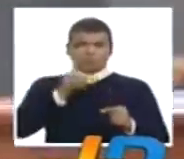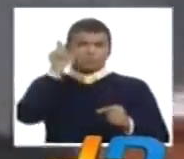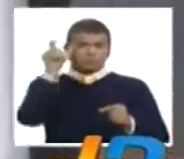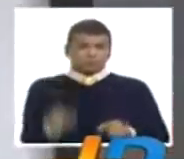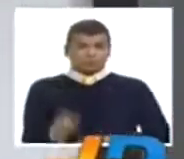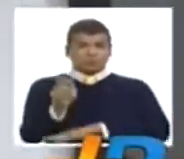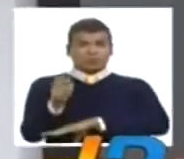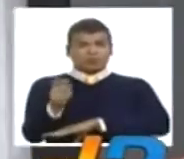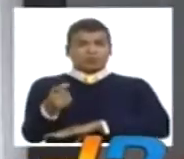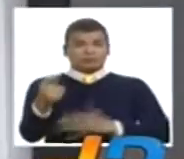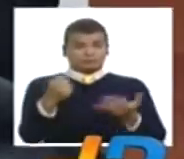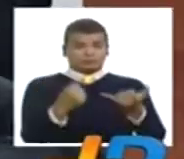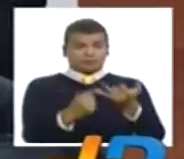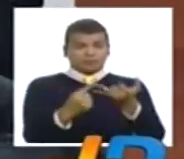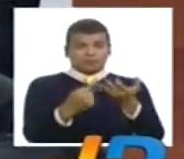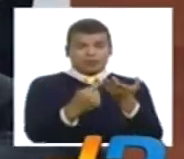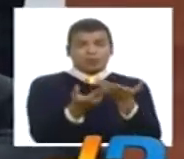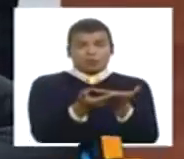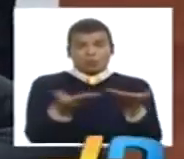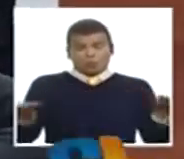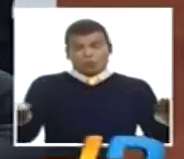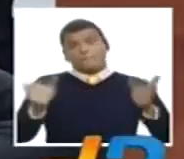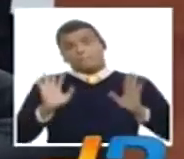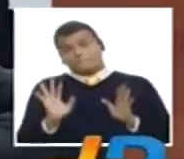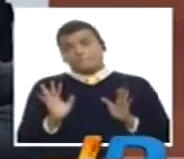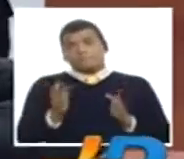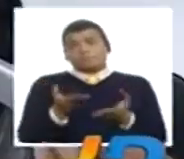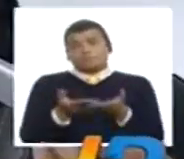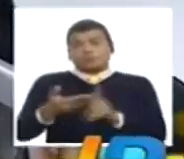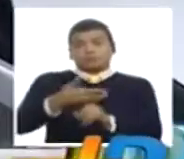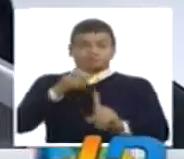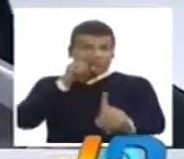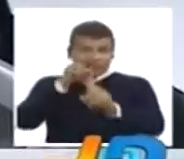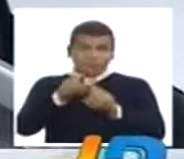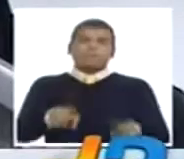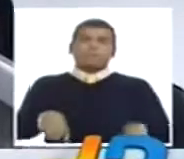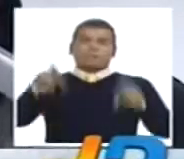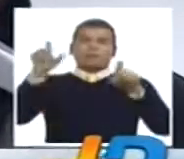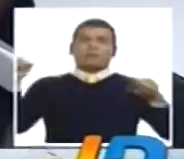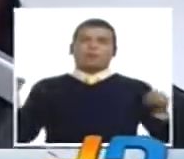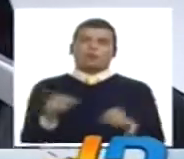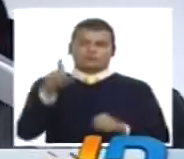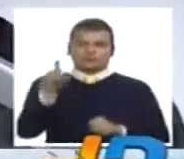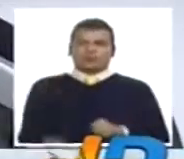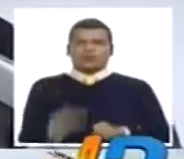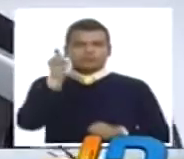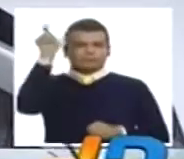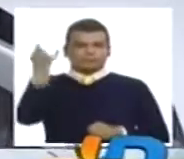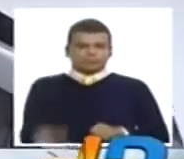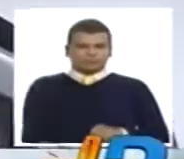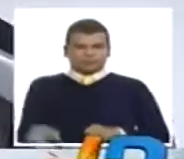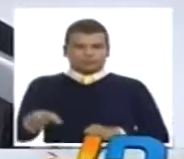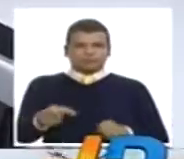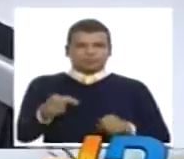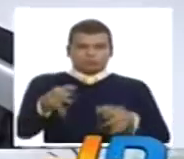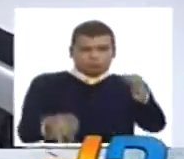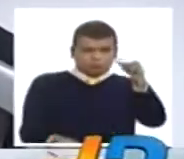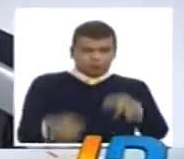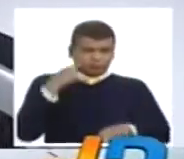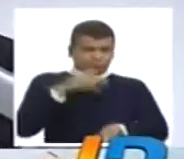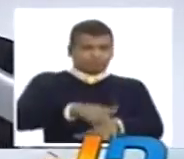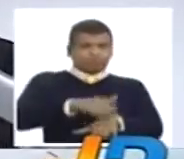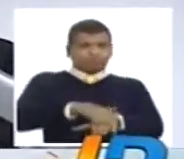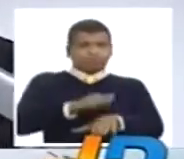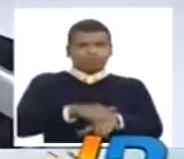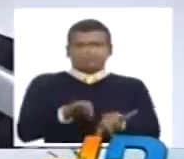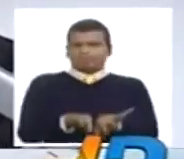caso le recordó que por su seguridad debía ser enviado a Bogotá. El juez determinaba y concluía que